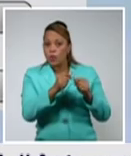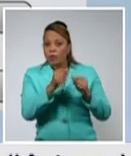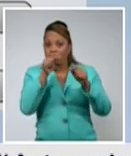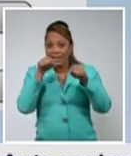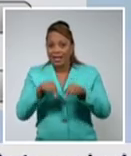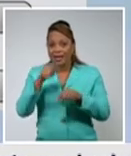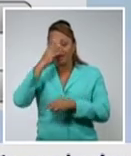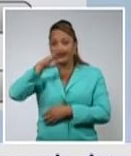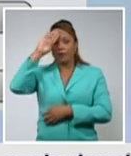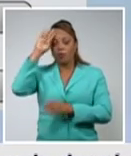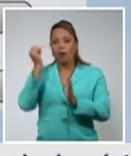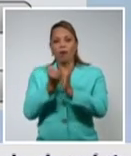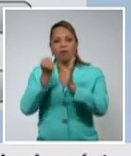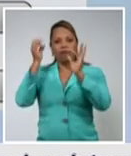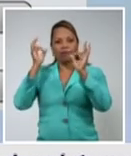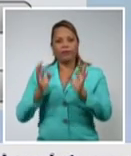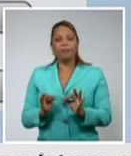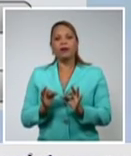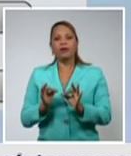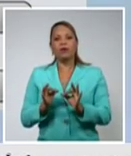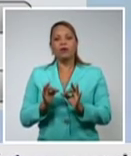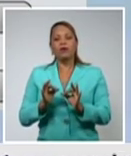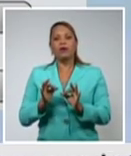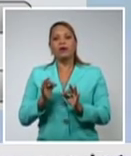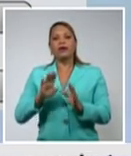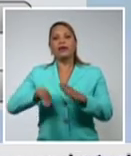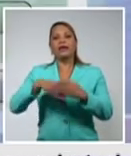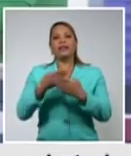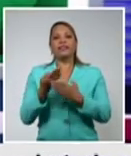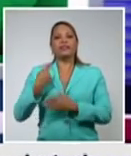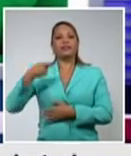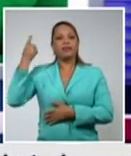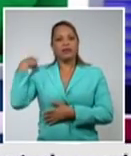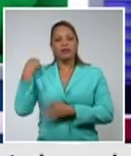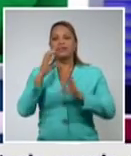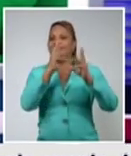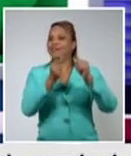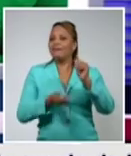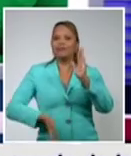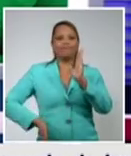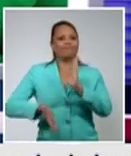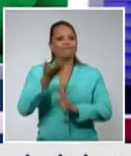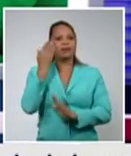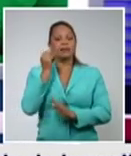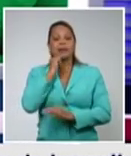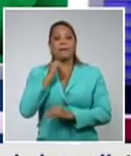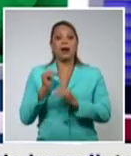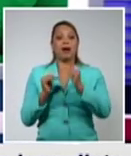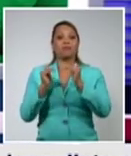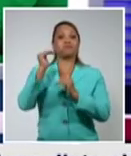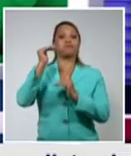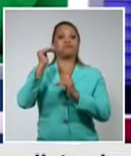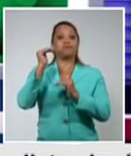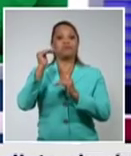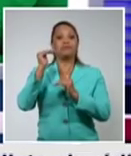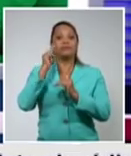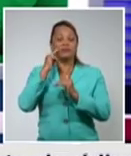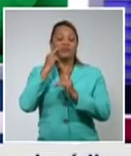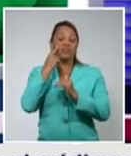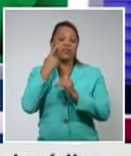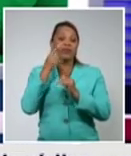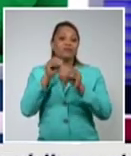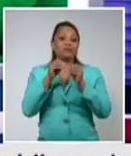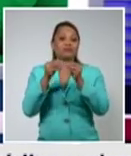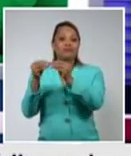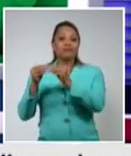que se confirmaron en el día de ayer es la cifra más alta que hemos tenido, lo cual habla de transmisión,